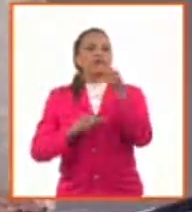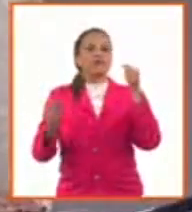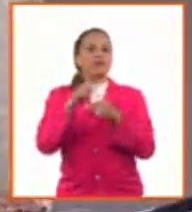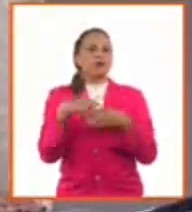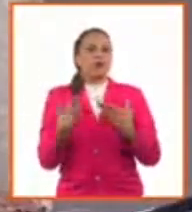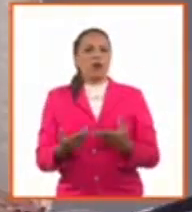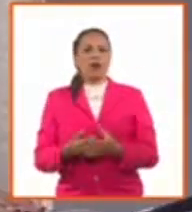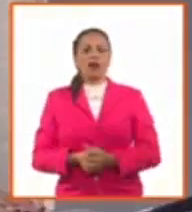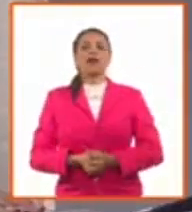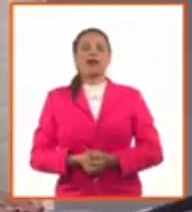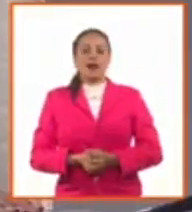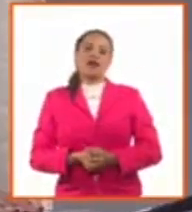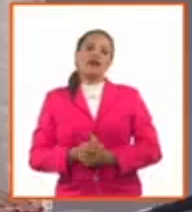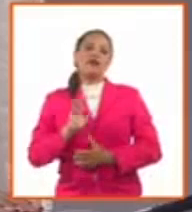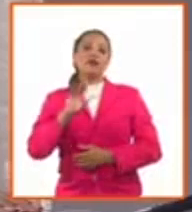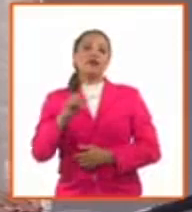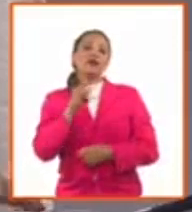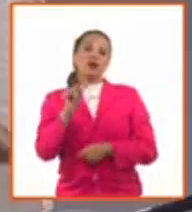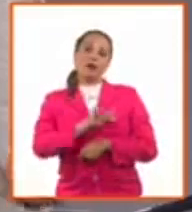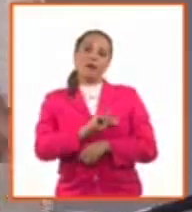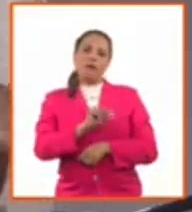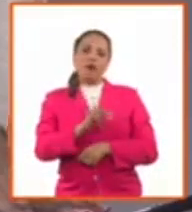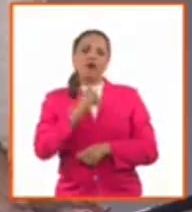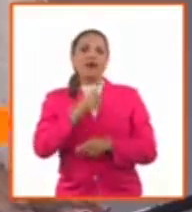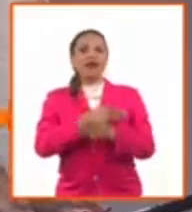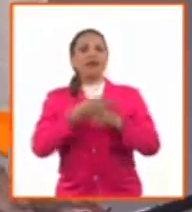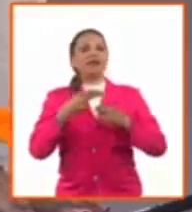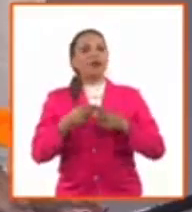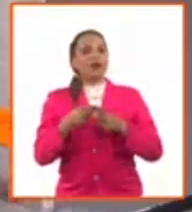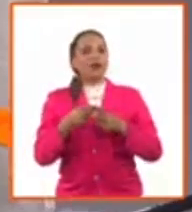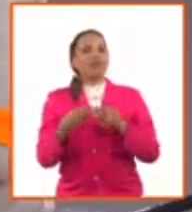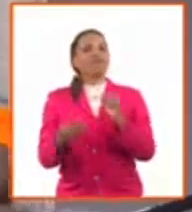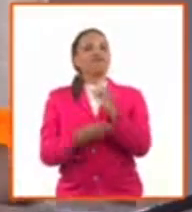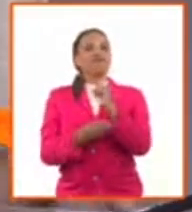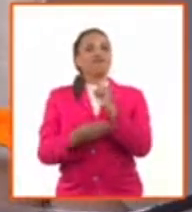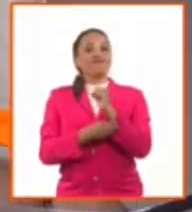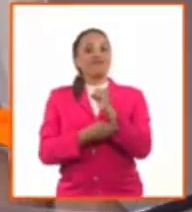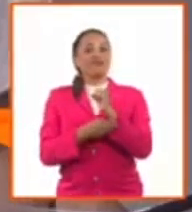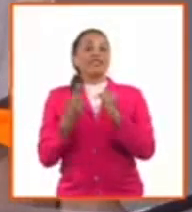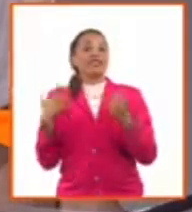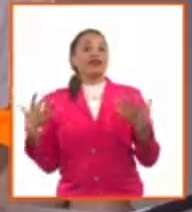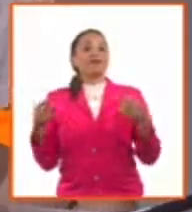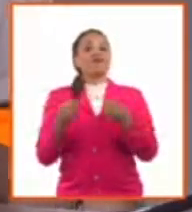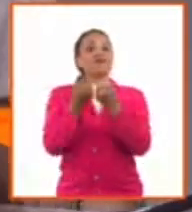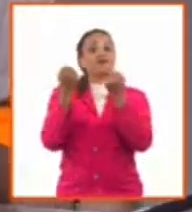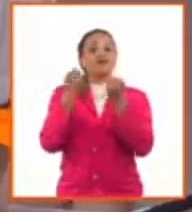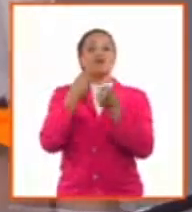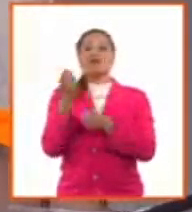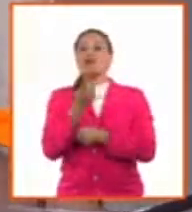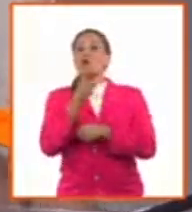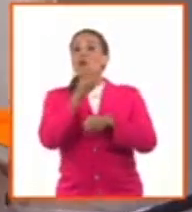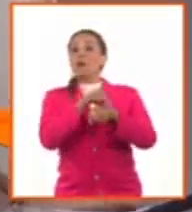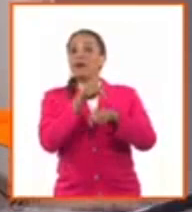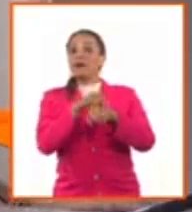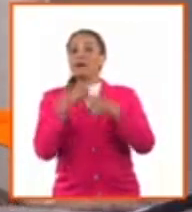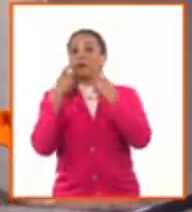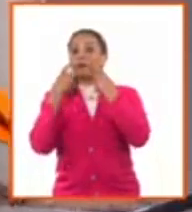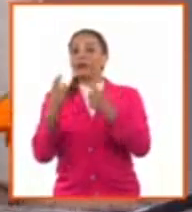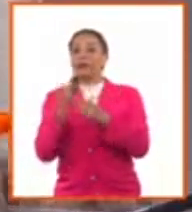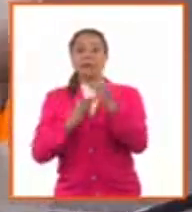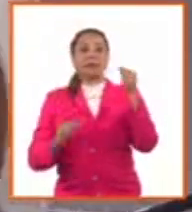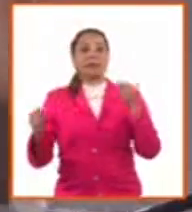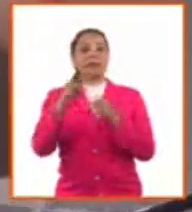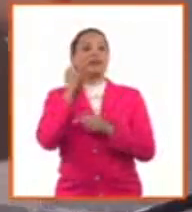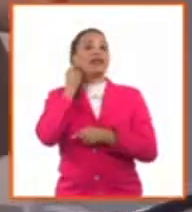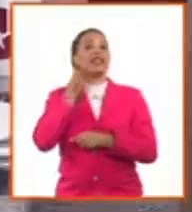fundamentales? Nosotros hemos dicho que pocas veces la historia se fragua de tal manera que coincidan dos momentos tan importantes para,